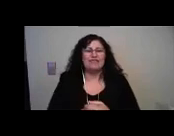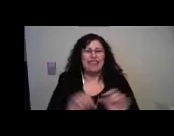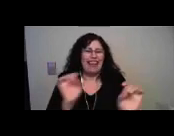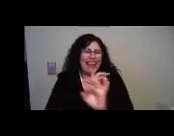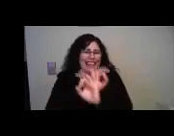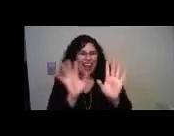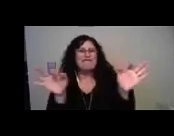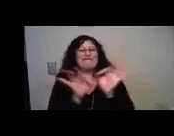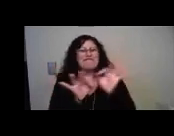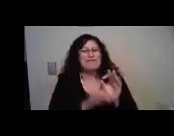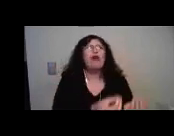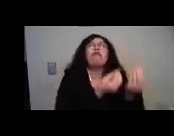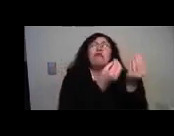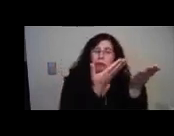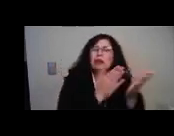Bueno,